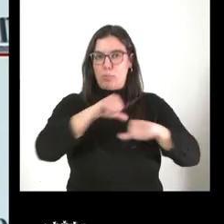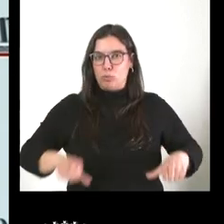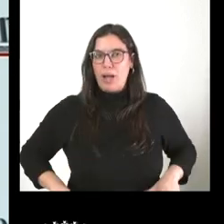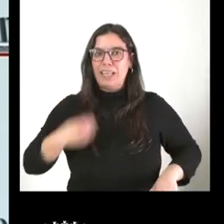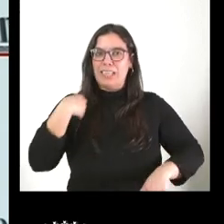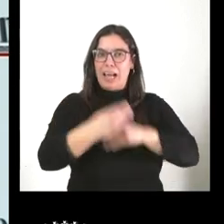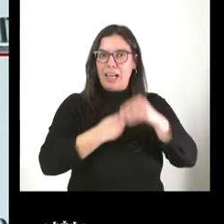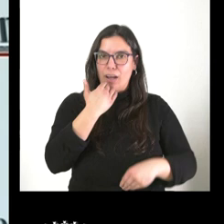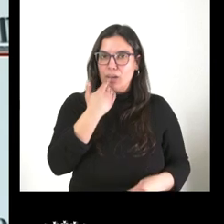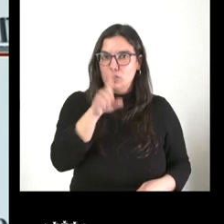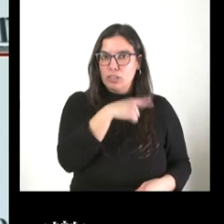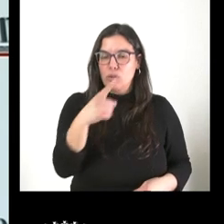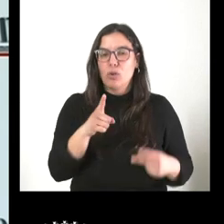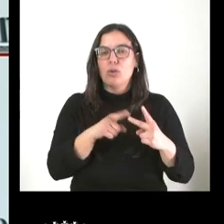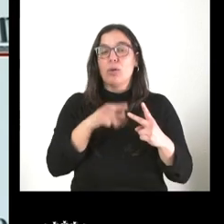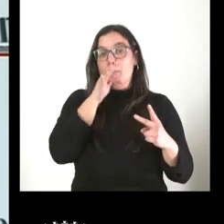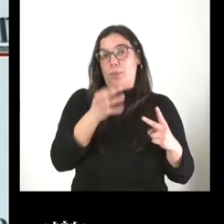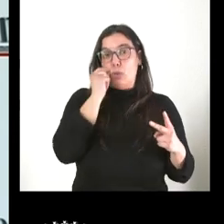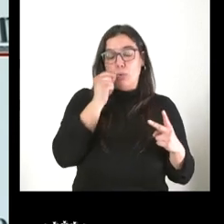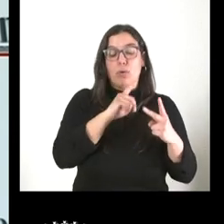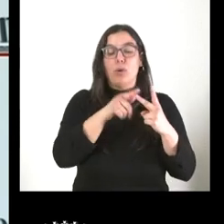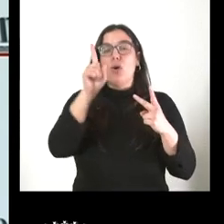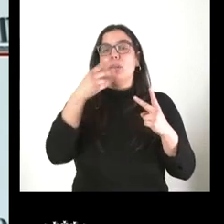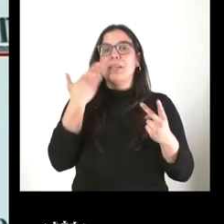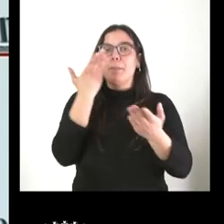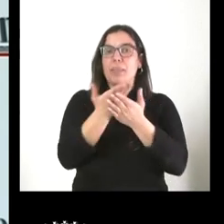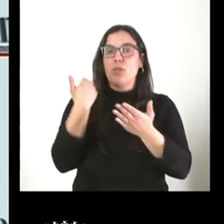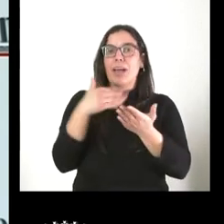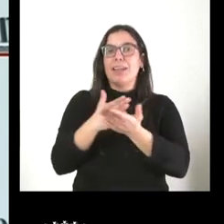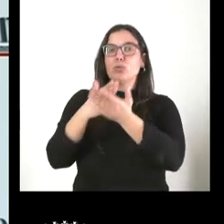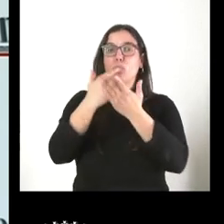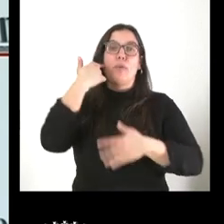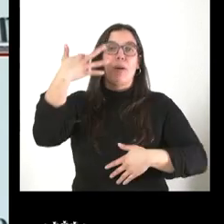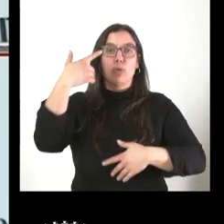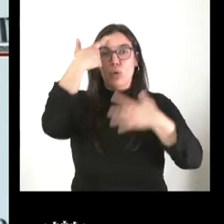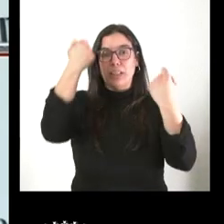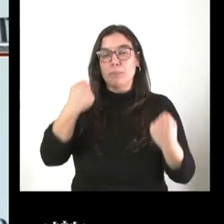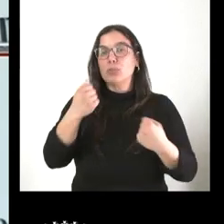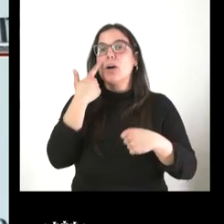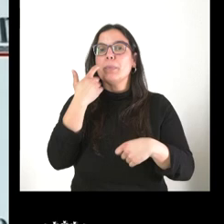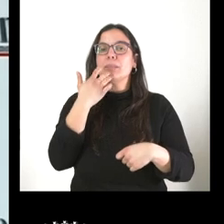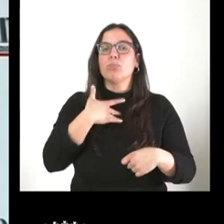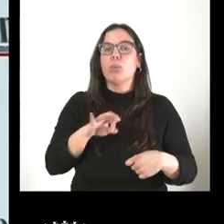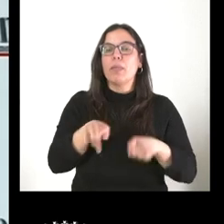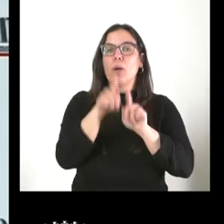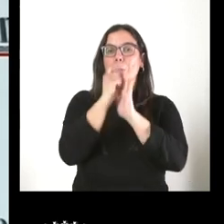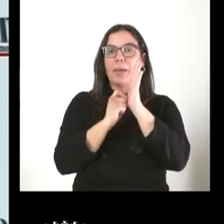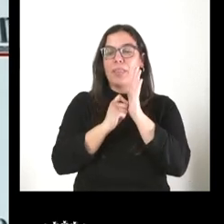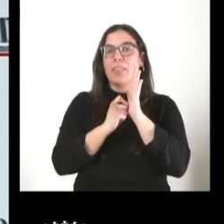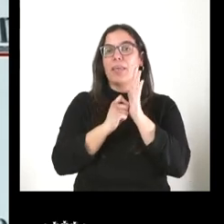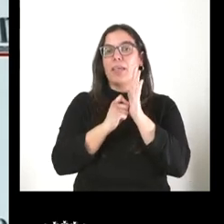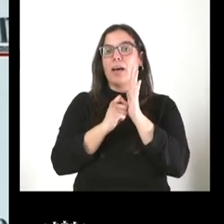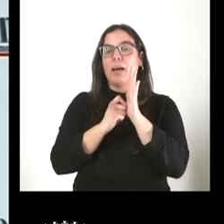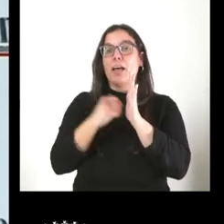o se ha encargado ya el estudio famoso a los expertos para ver si pueden aplicar las medidas de seguridad